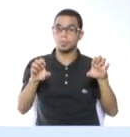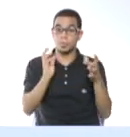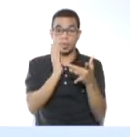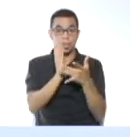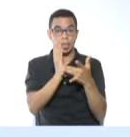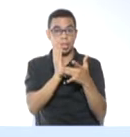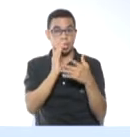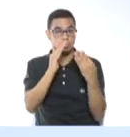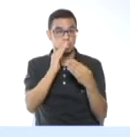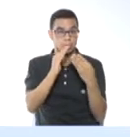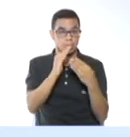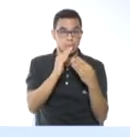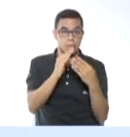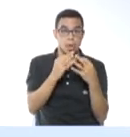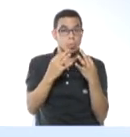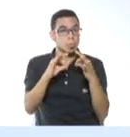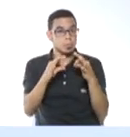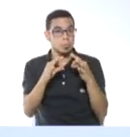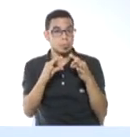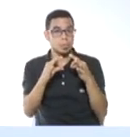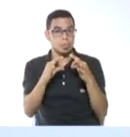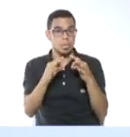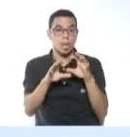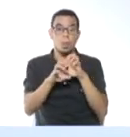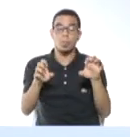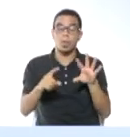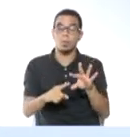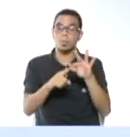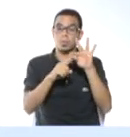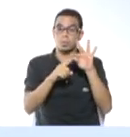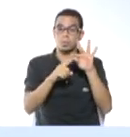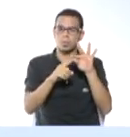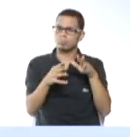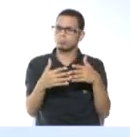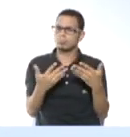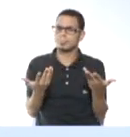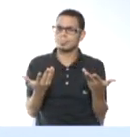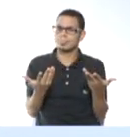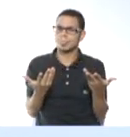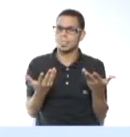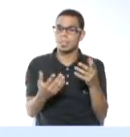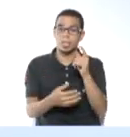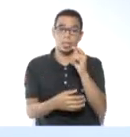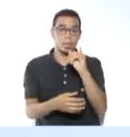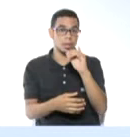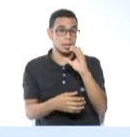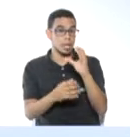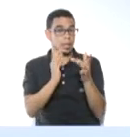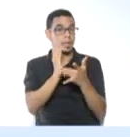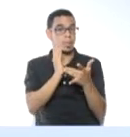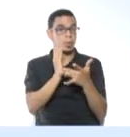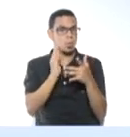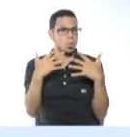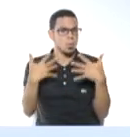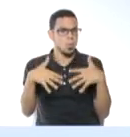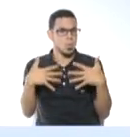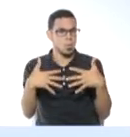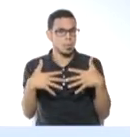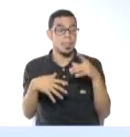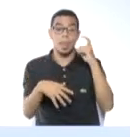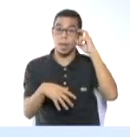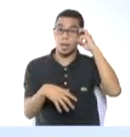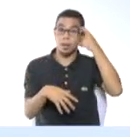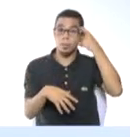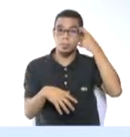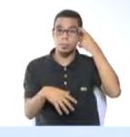técnica, media general, la modalidad de educación especial y nuestro segmento TIT. Y también es mi deber recordarles